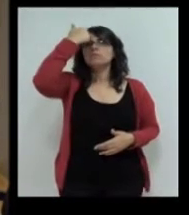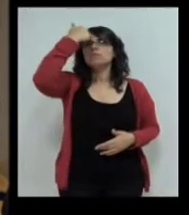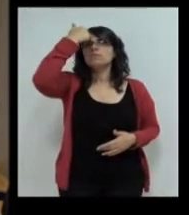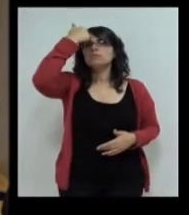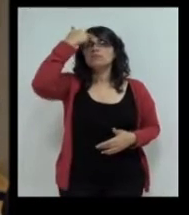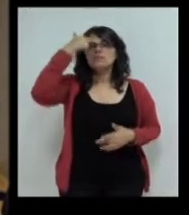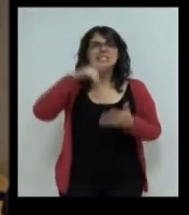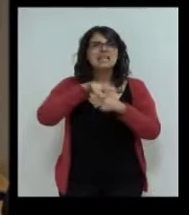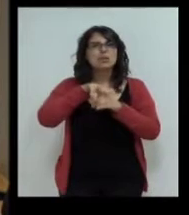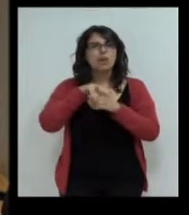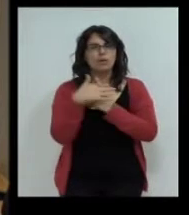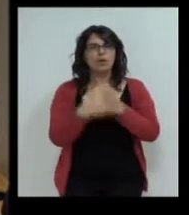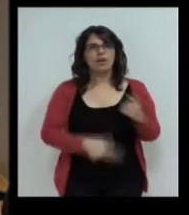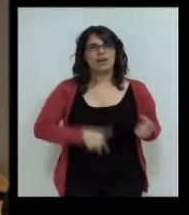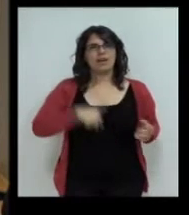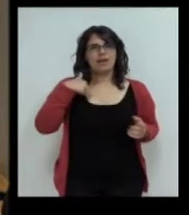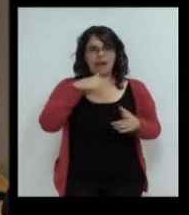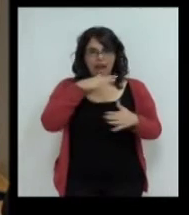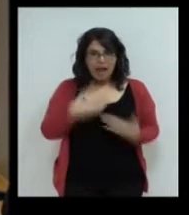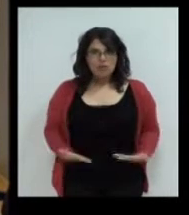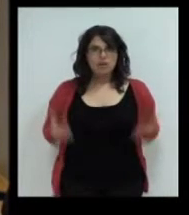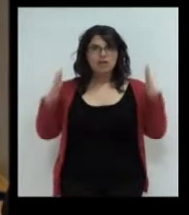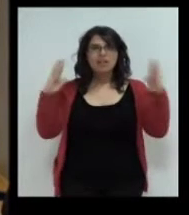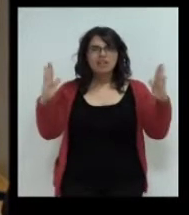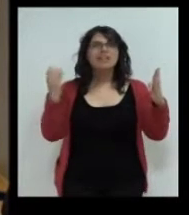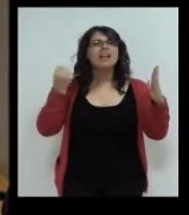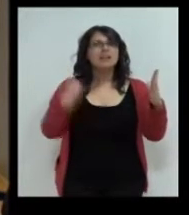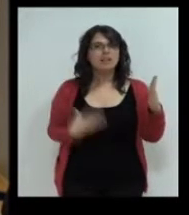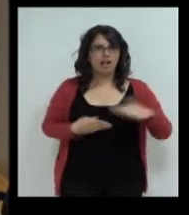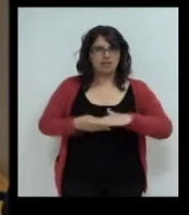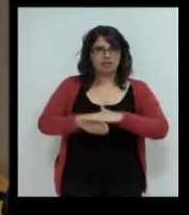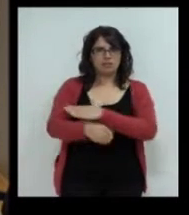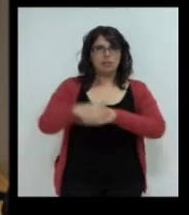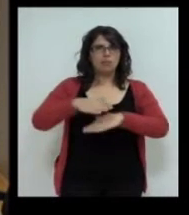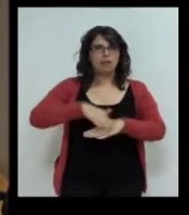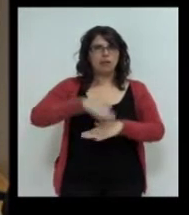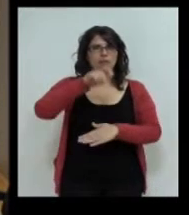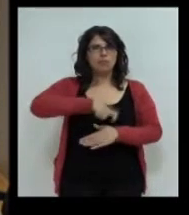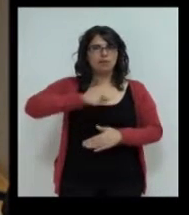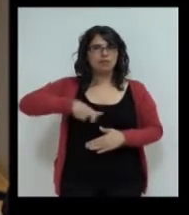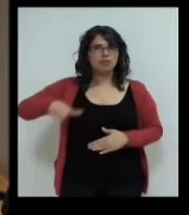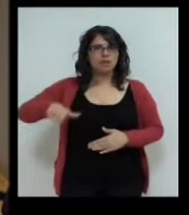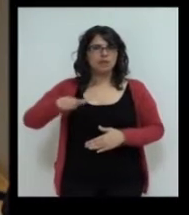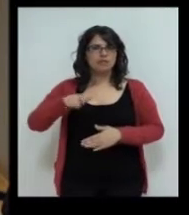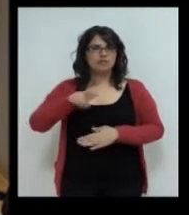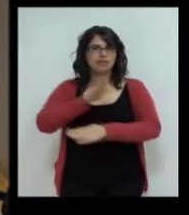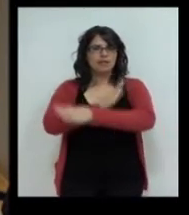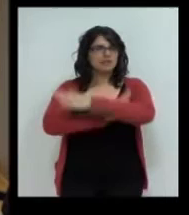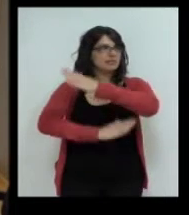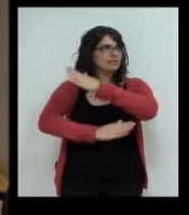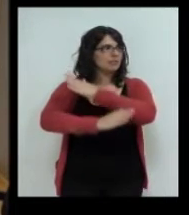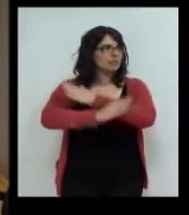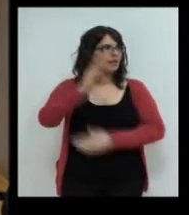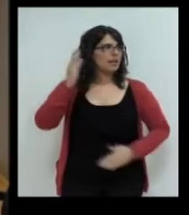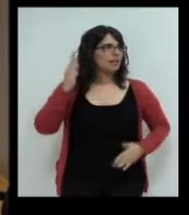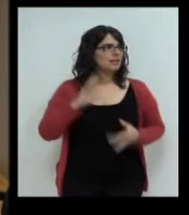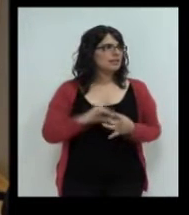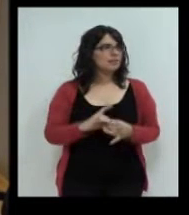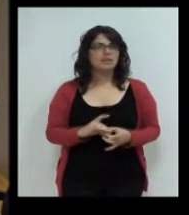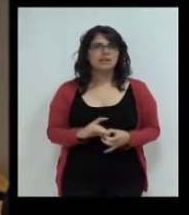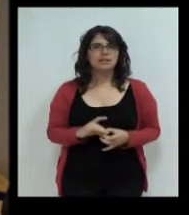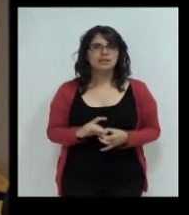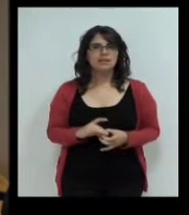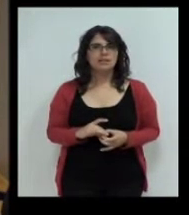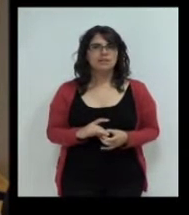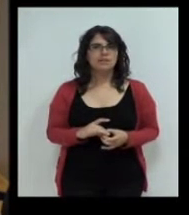de situación de dónde estamos con el tema de la accesibilidad para la gente con menores capacidades sensoriales, ¿no? Si